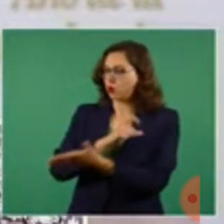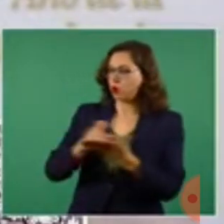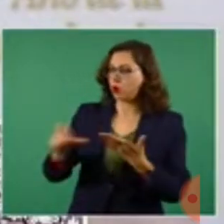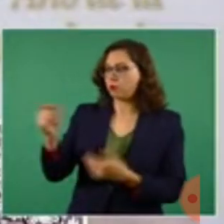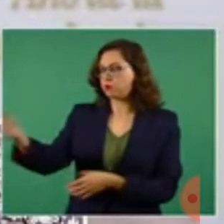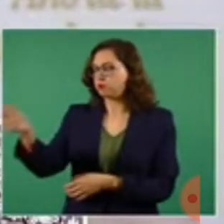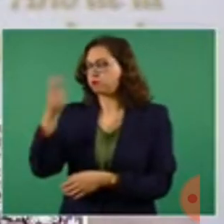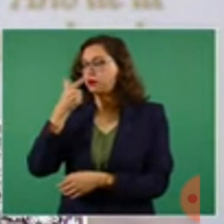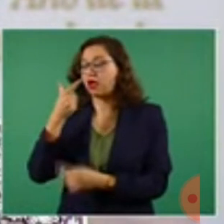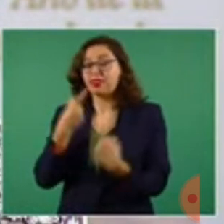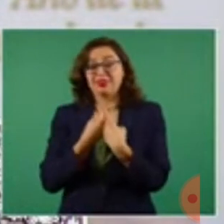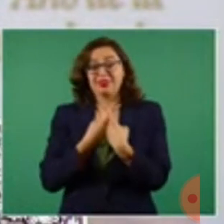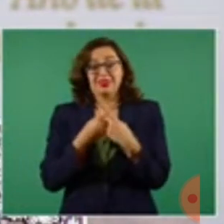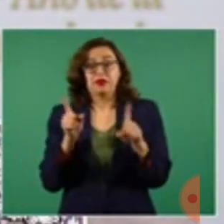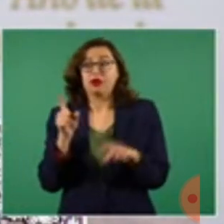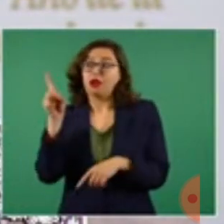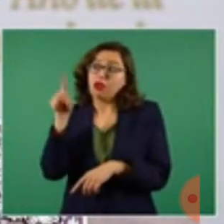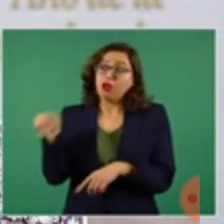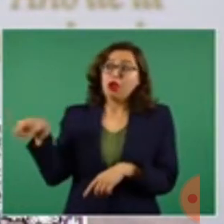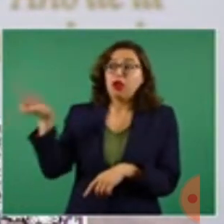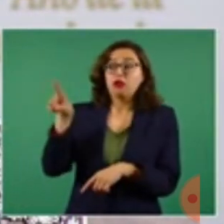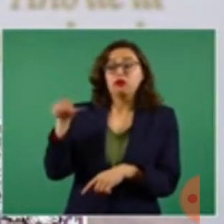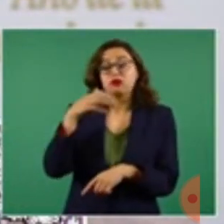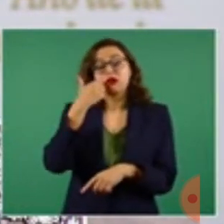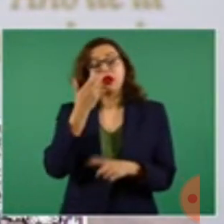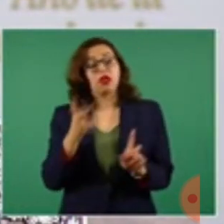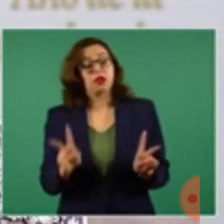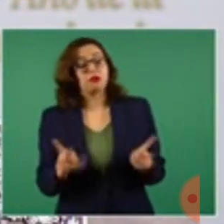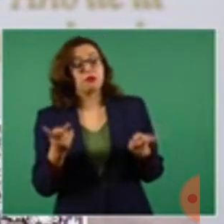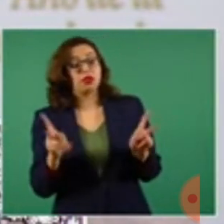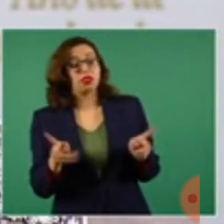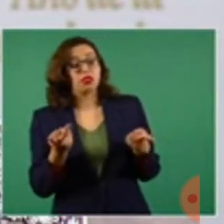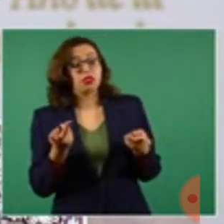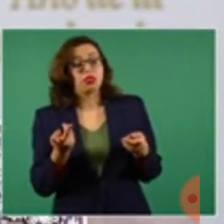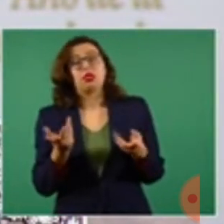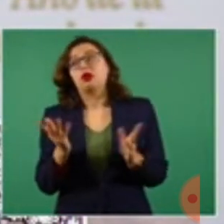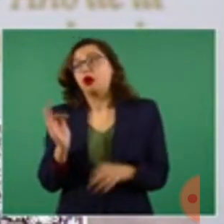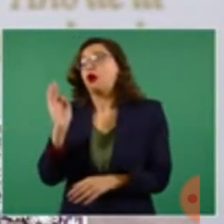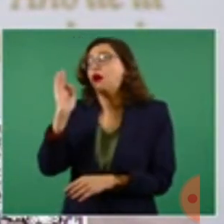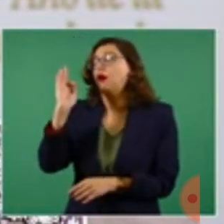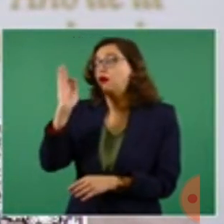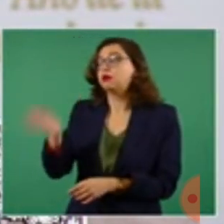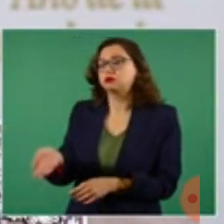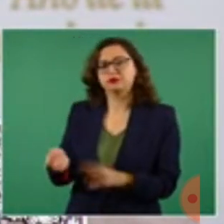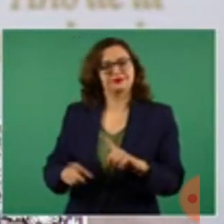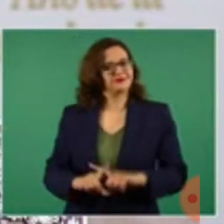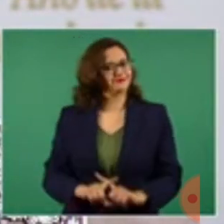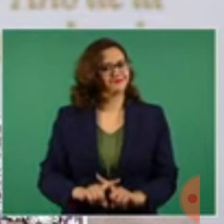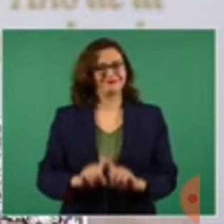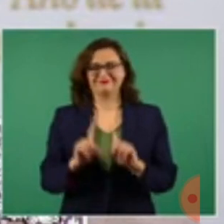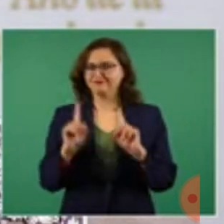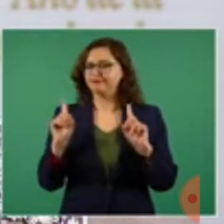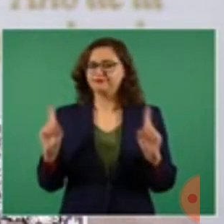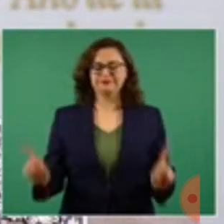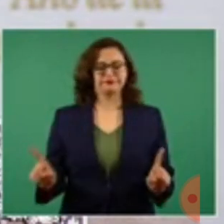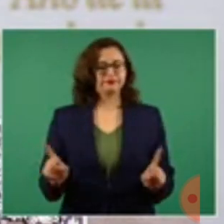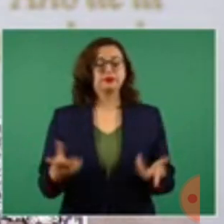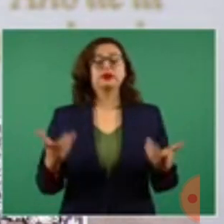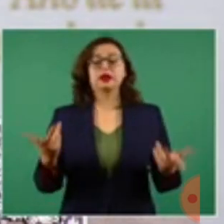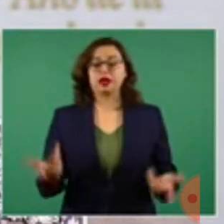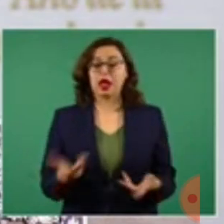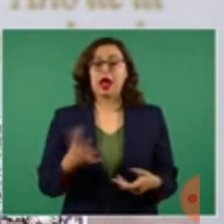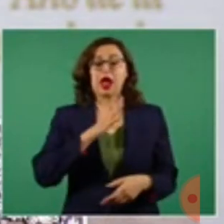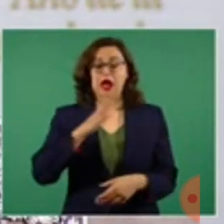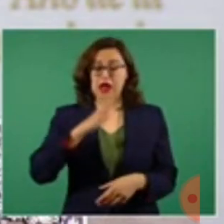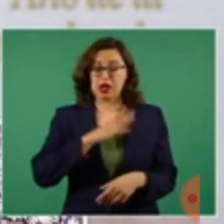llaman expertos, yo todavía no lo familiarizo, con los mejores especialistas de cada institución de